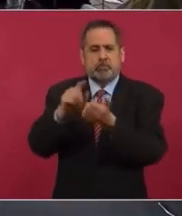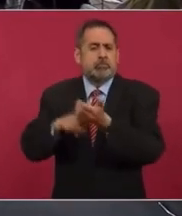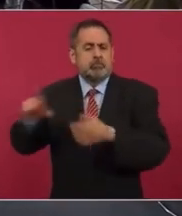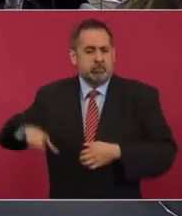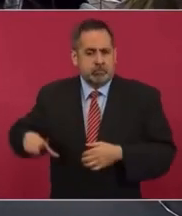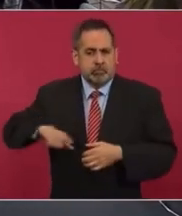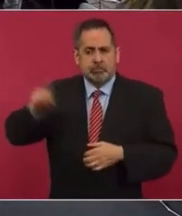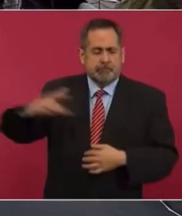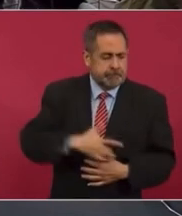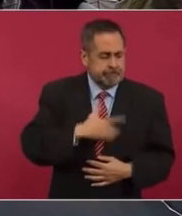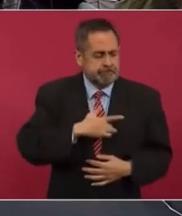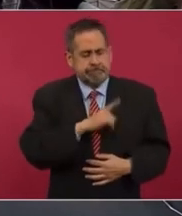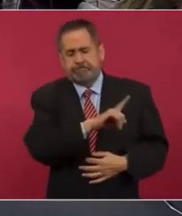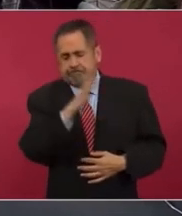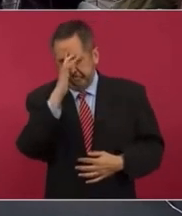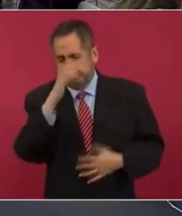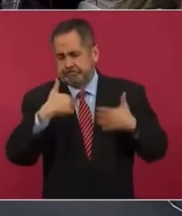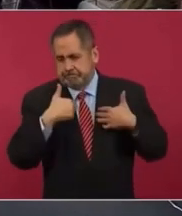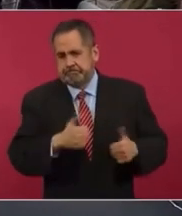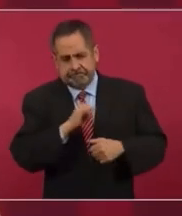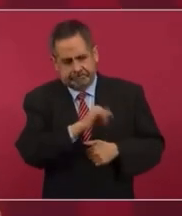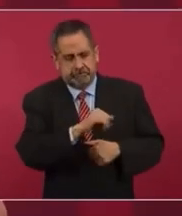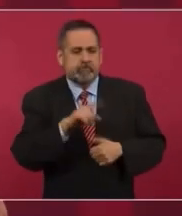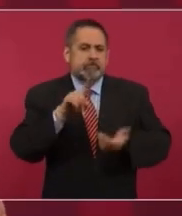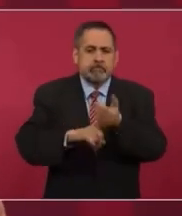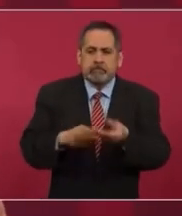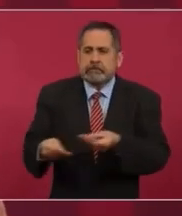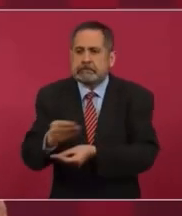que son muy conscientes de que este tráfico